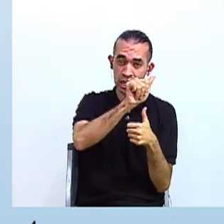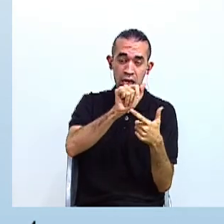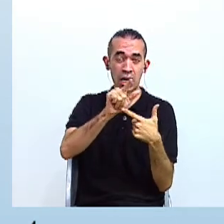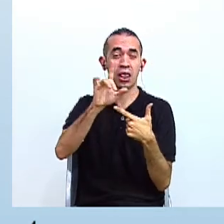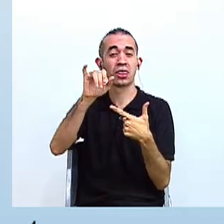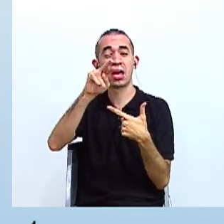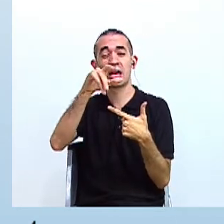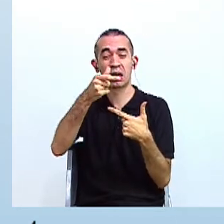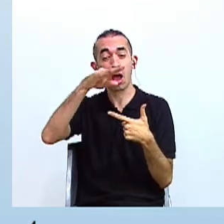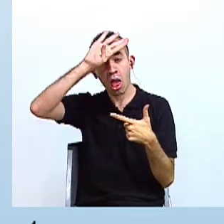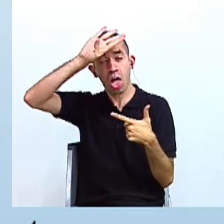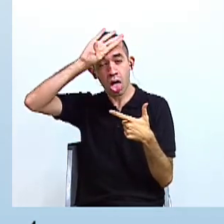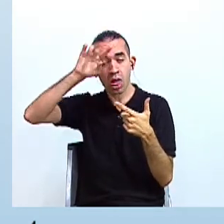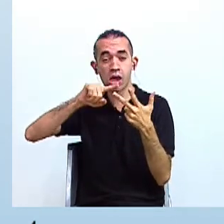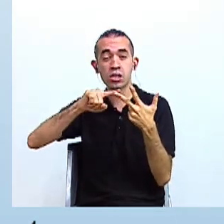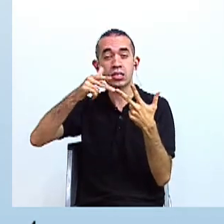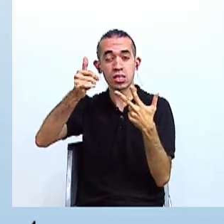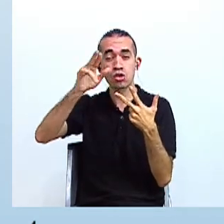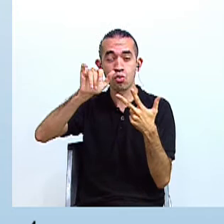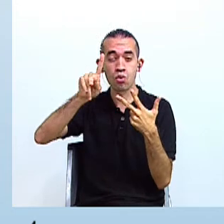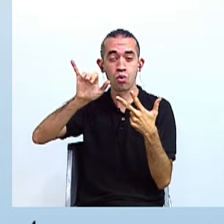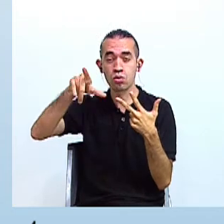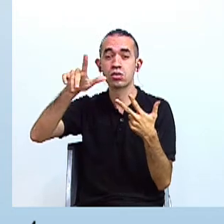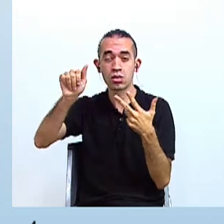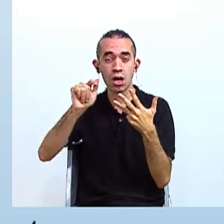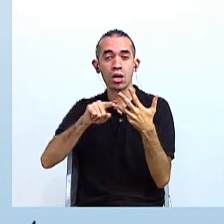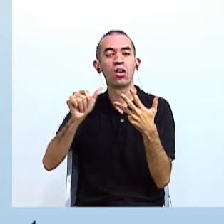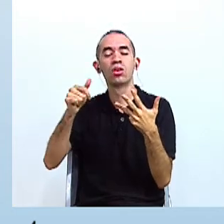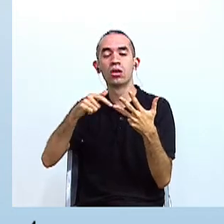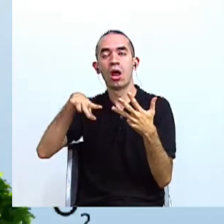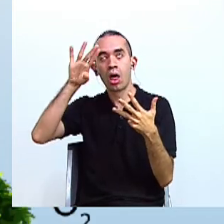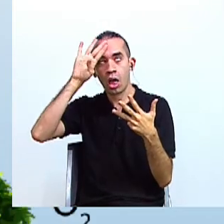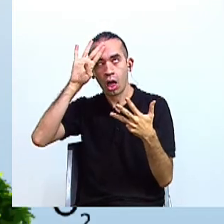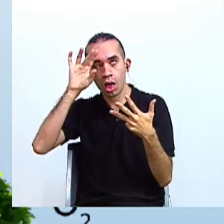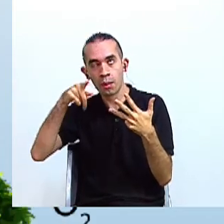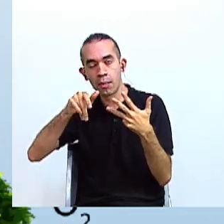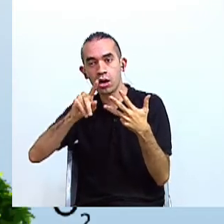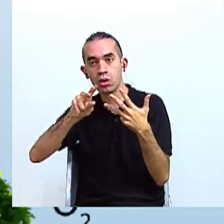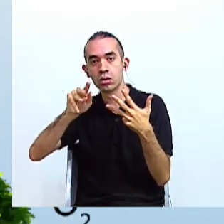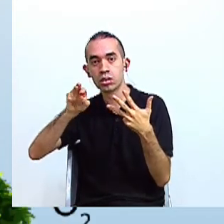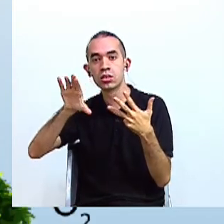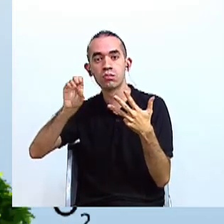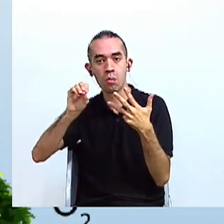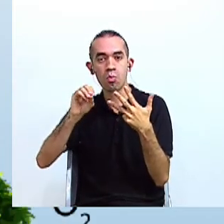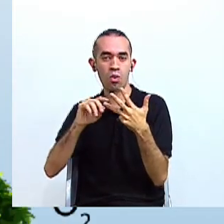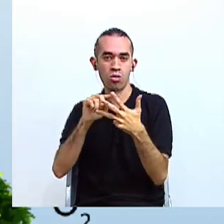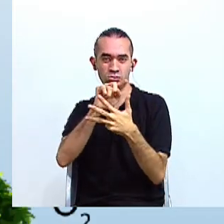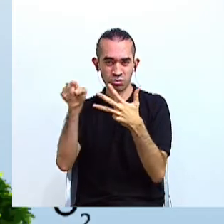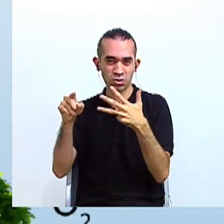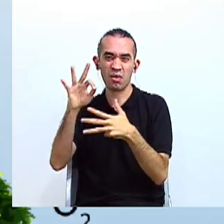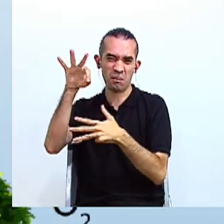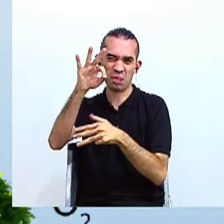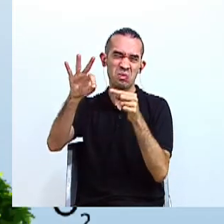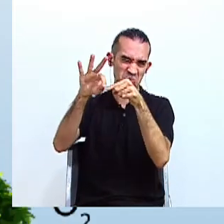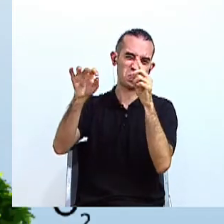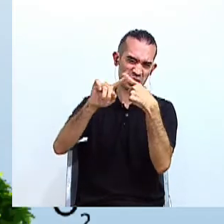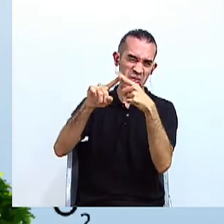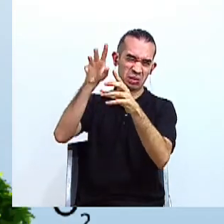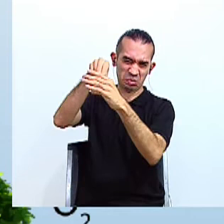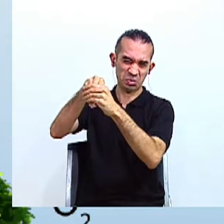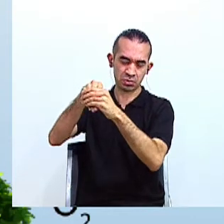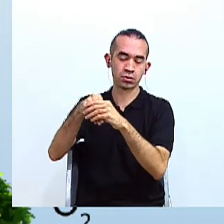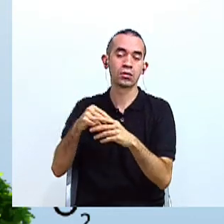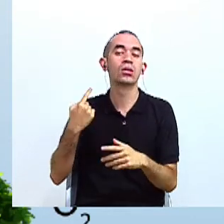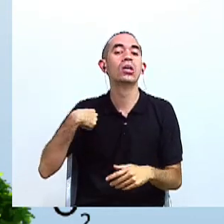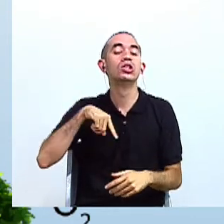que ya se están dando y que se volverían más frecuentes si no tomamos un cambio de mentalidad. La afectación en la salud